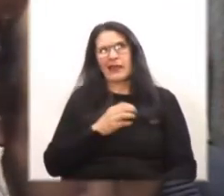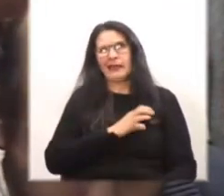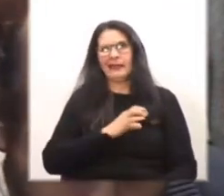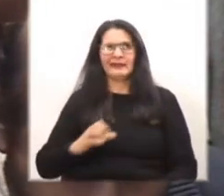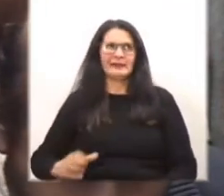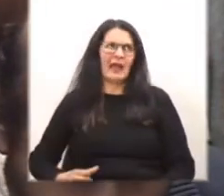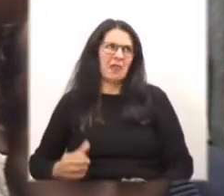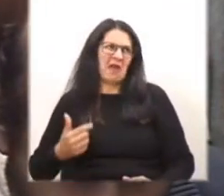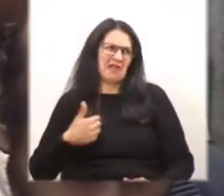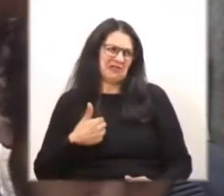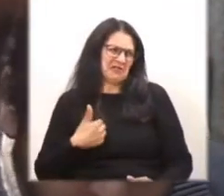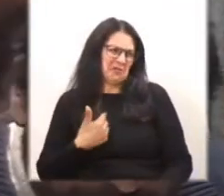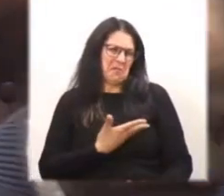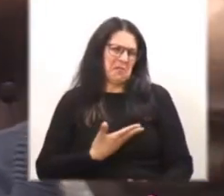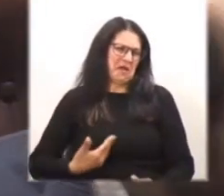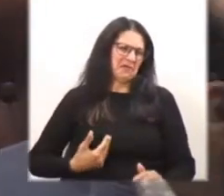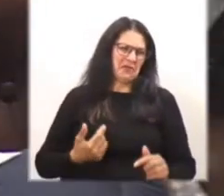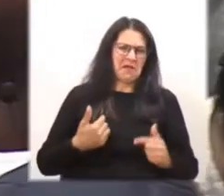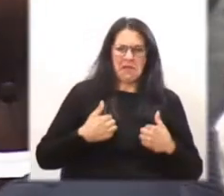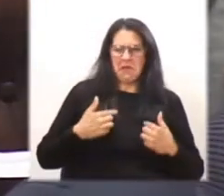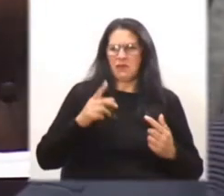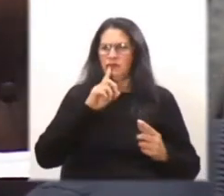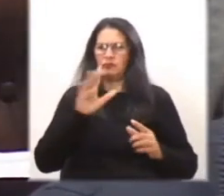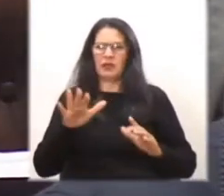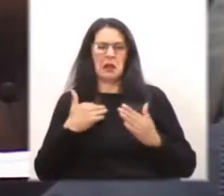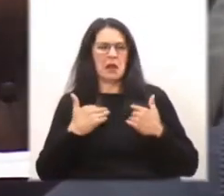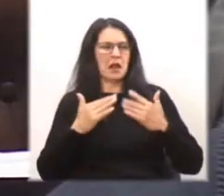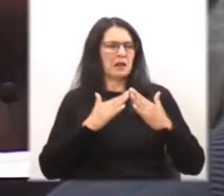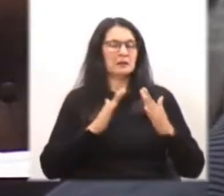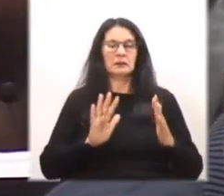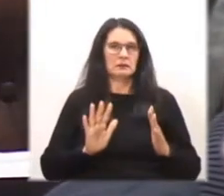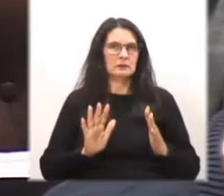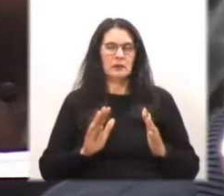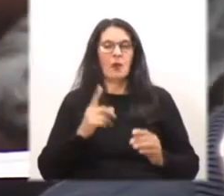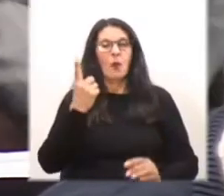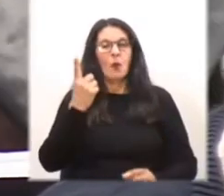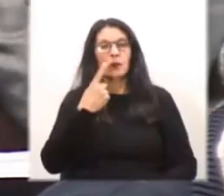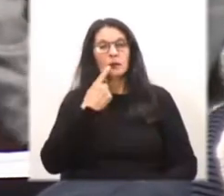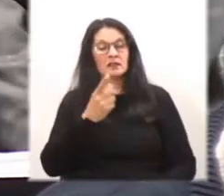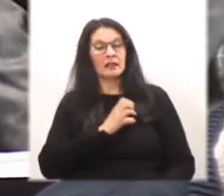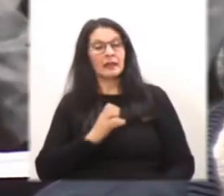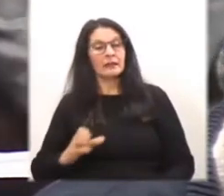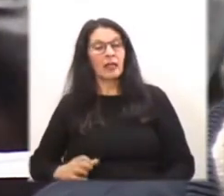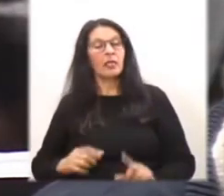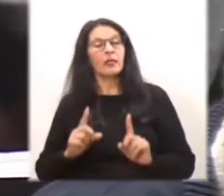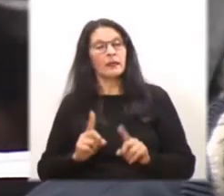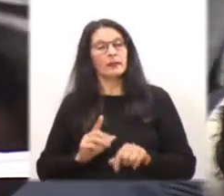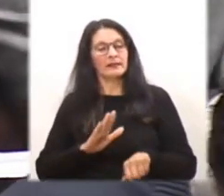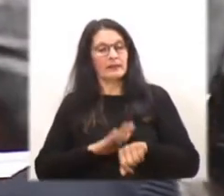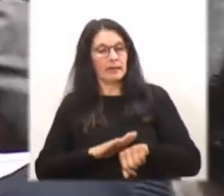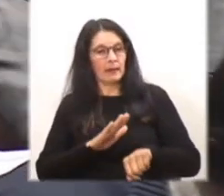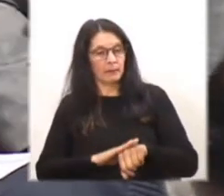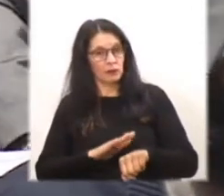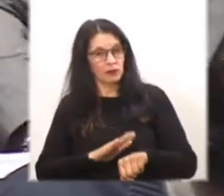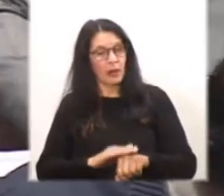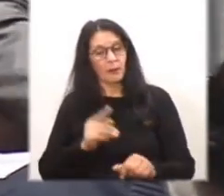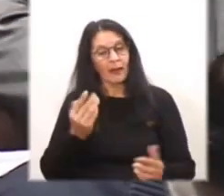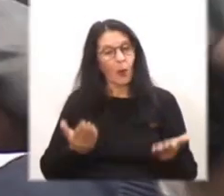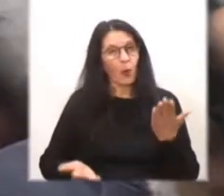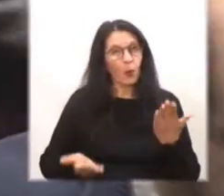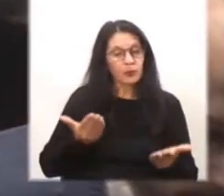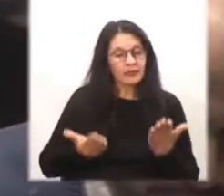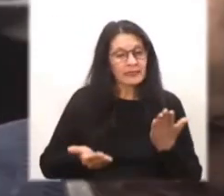casa, otros creemos que el Estado debe ser garante de la justicia en